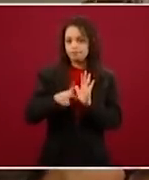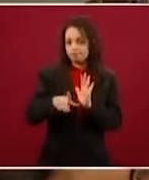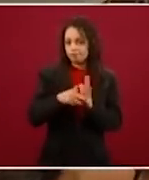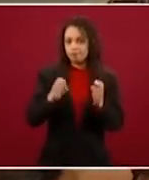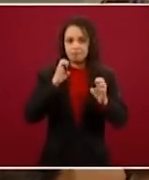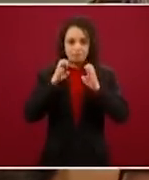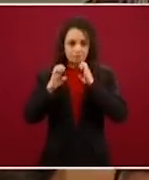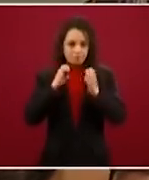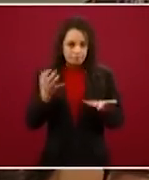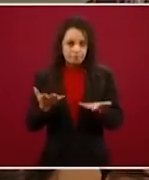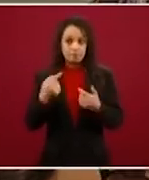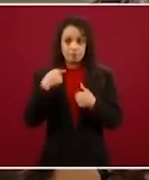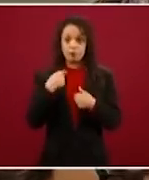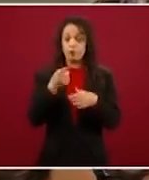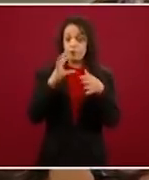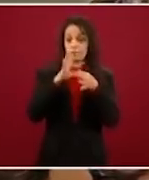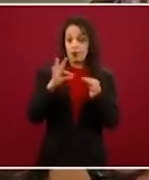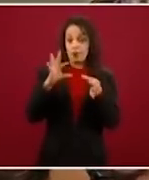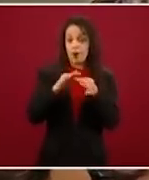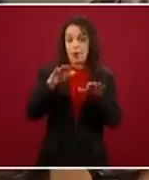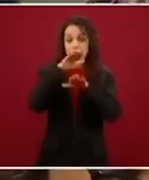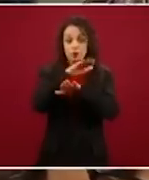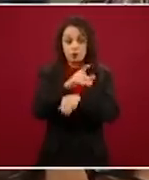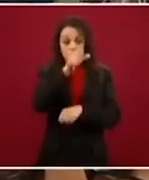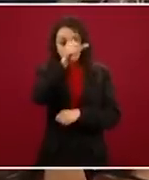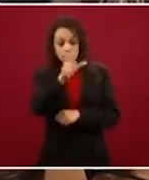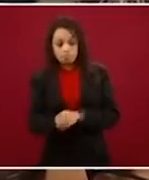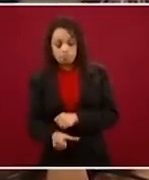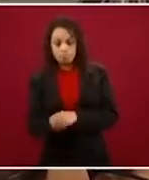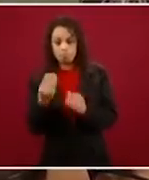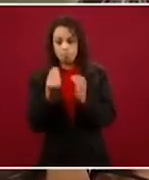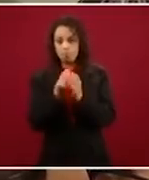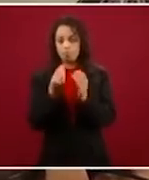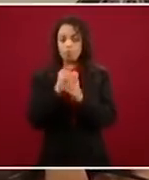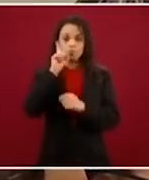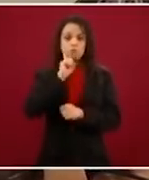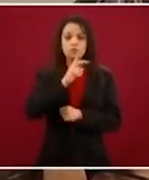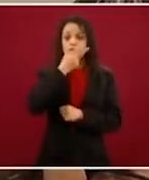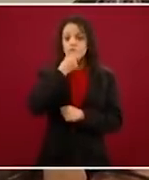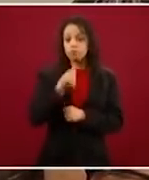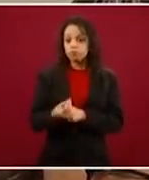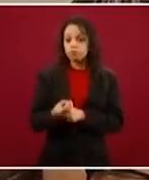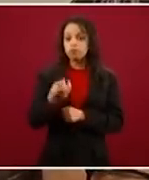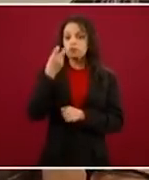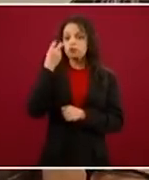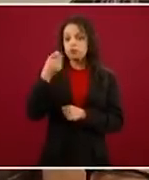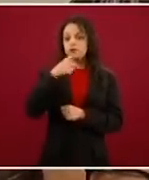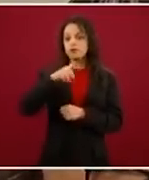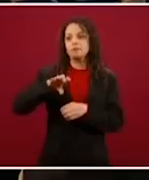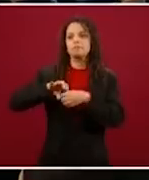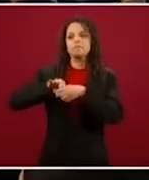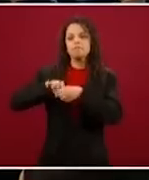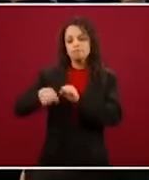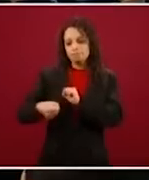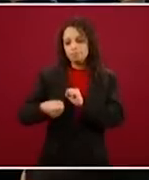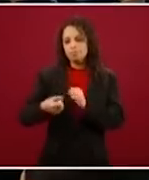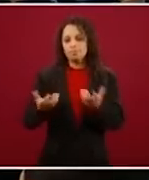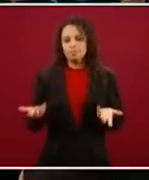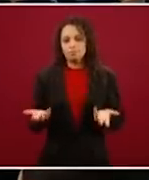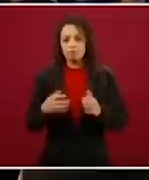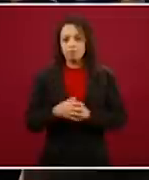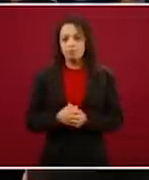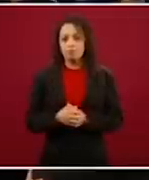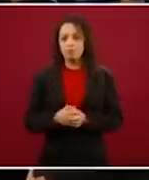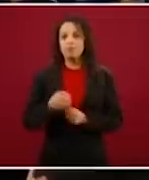hecho de hablar de género en este país somos atacadas, desacreditadas, como lo acaba de hacer ese señor. Yo no soy